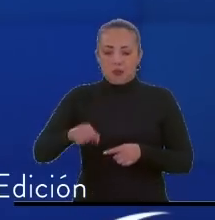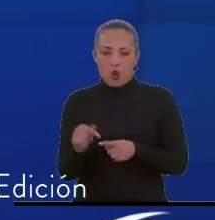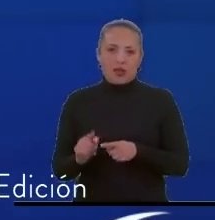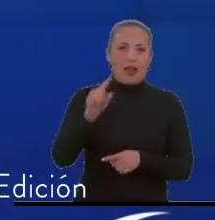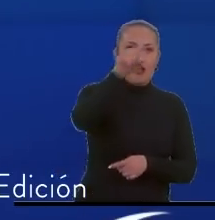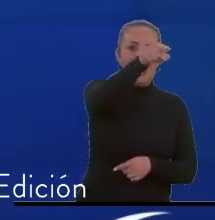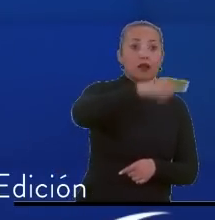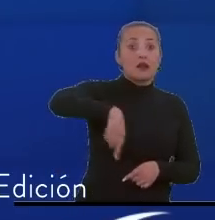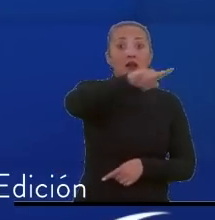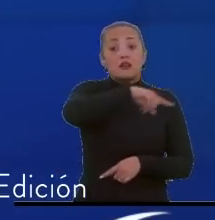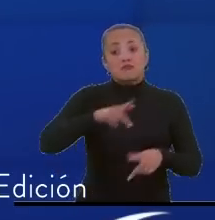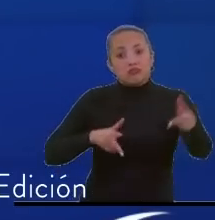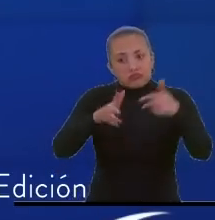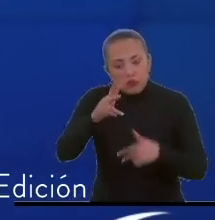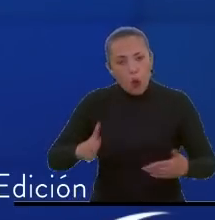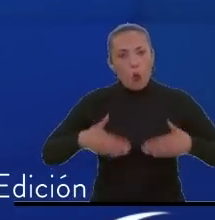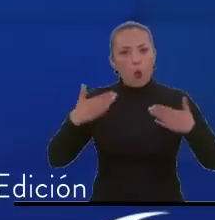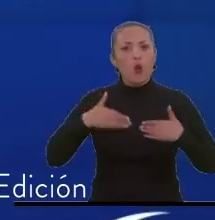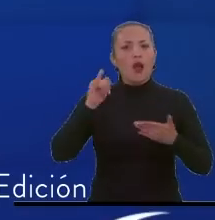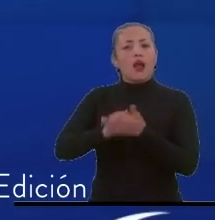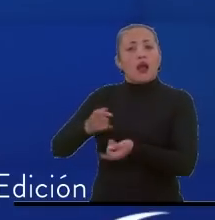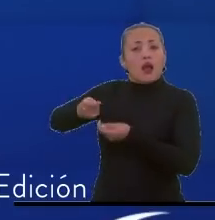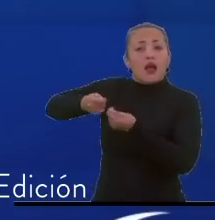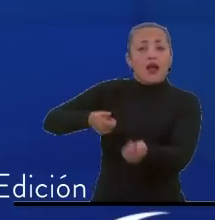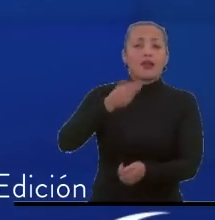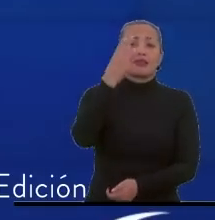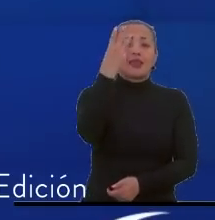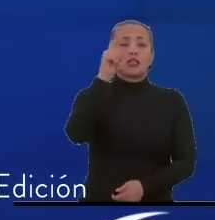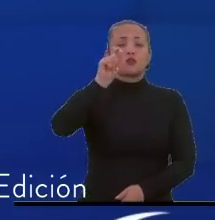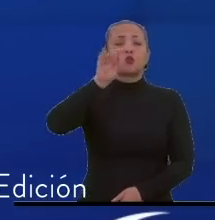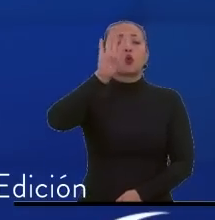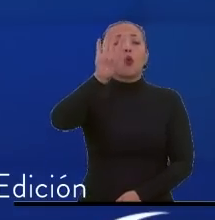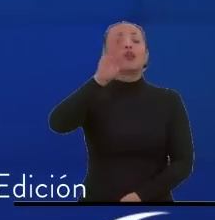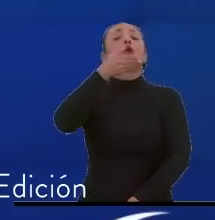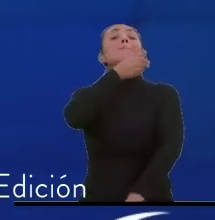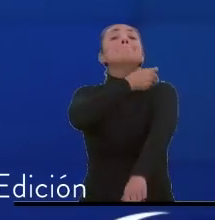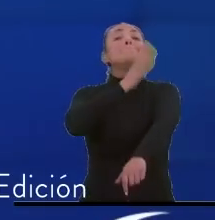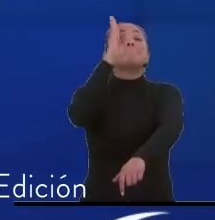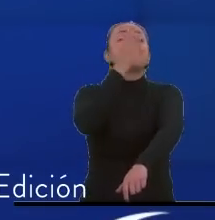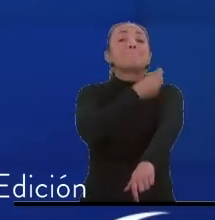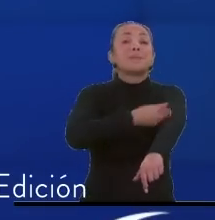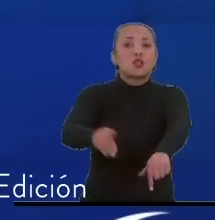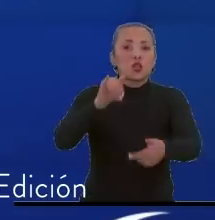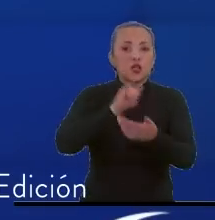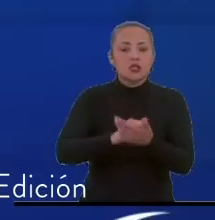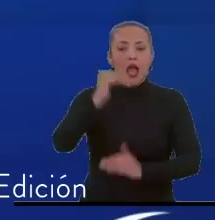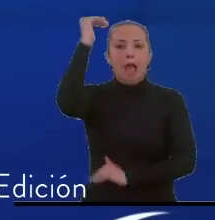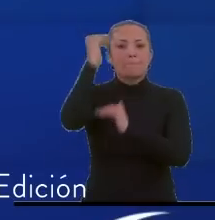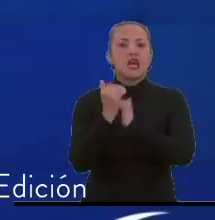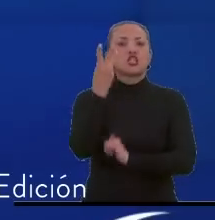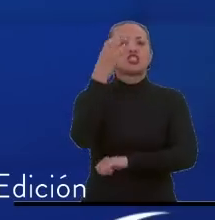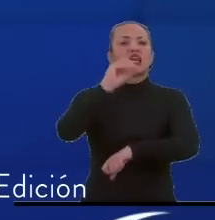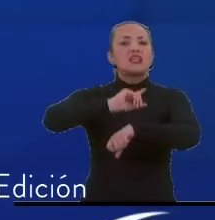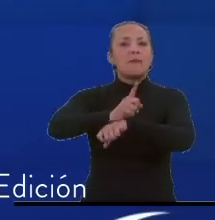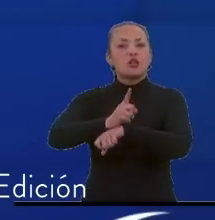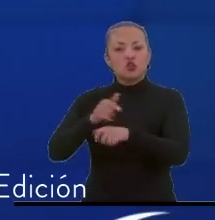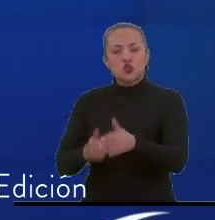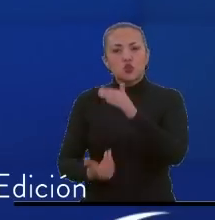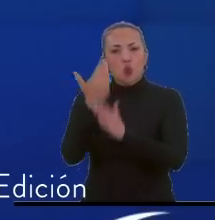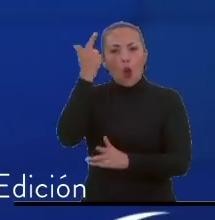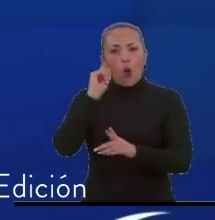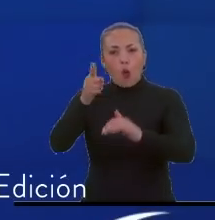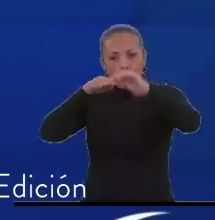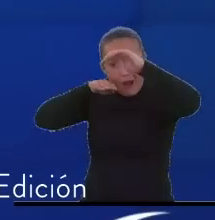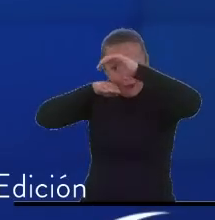cercano a los 3.4 billones de pesos y que reducirá en 30 minutos el recorrido por su moderno sistema de túneles